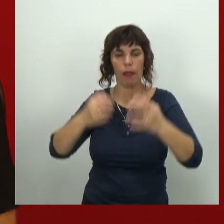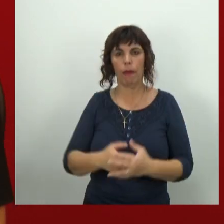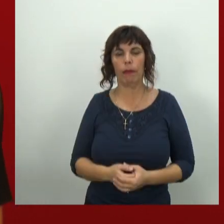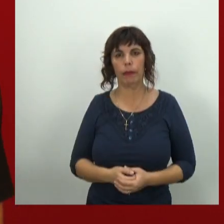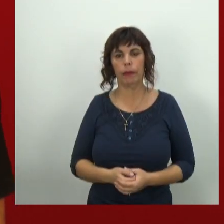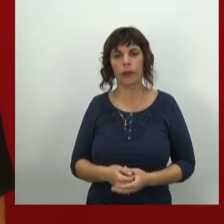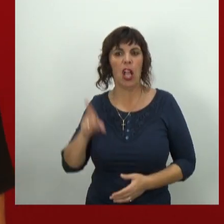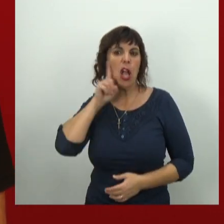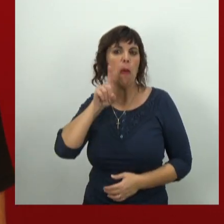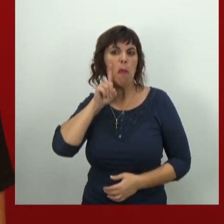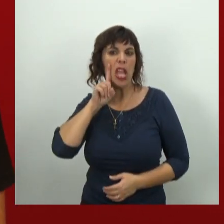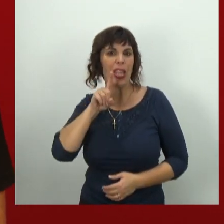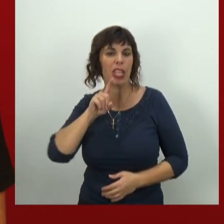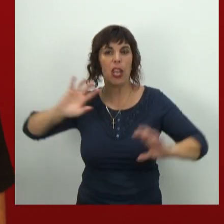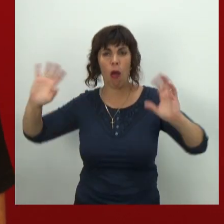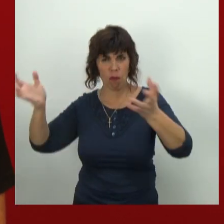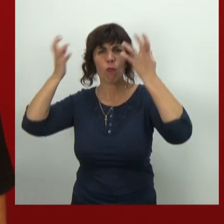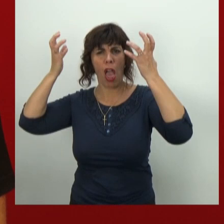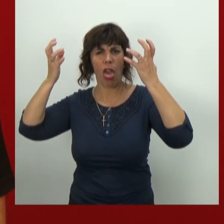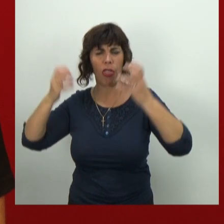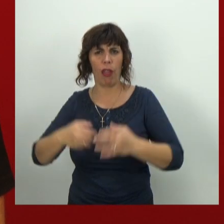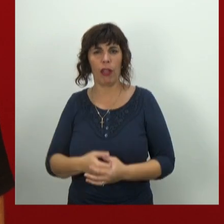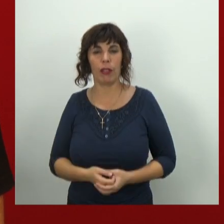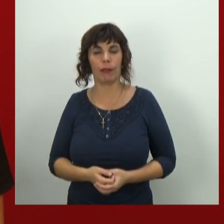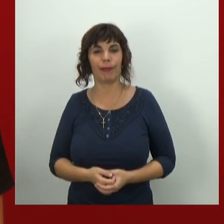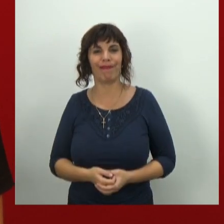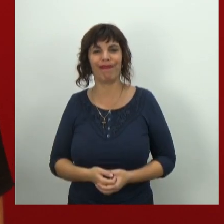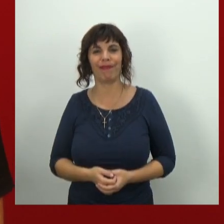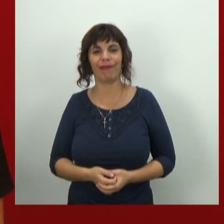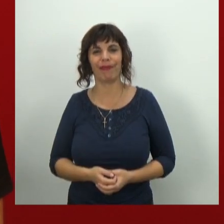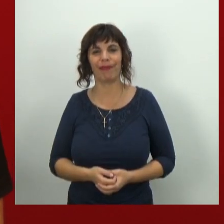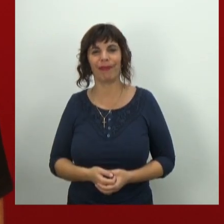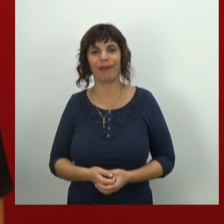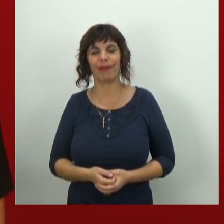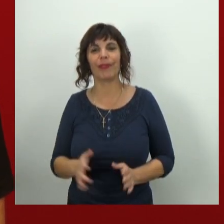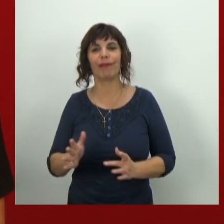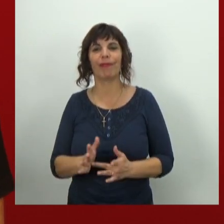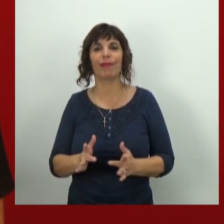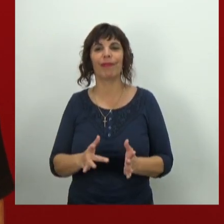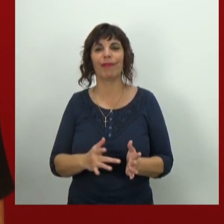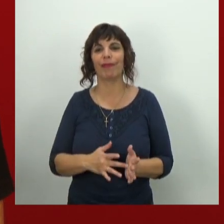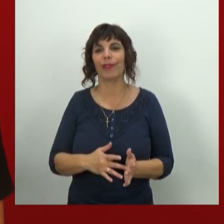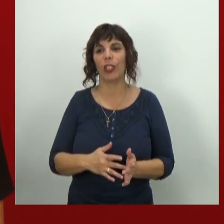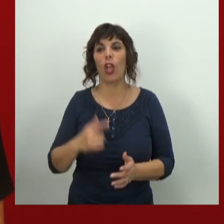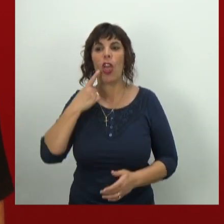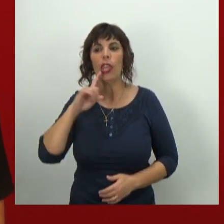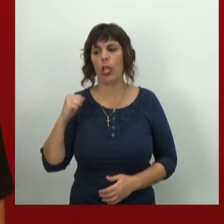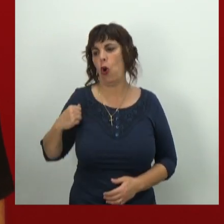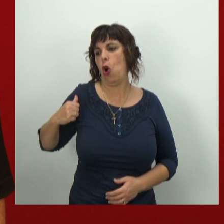toda mentira, como dijo Jesucristo, de las riquezas, todos los afanes.